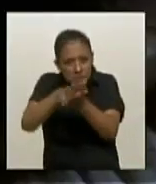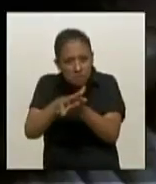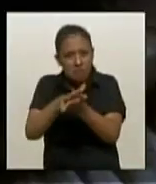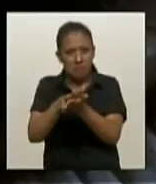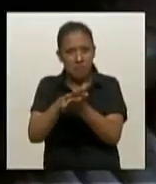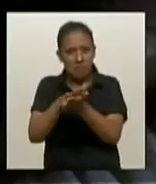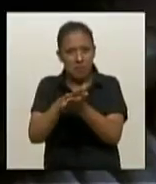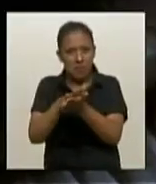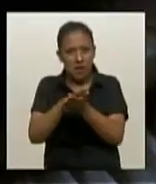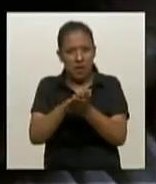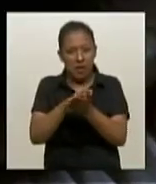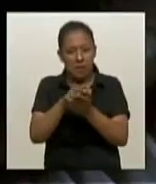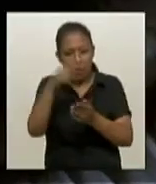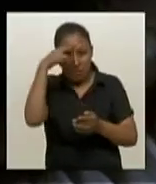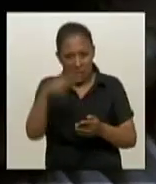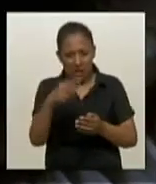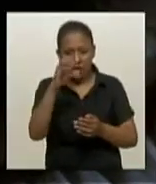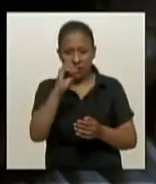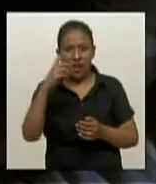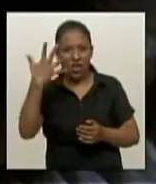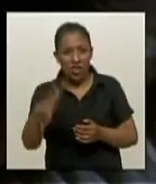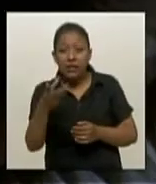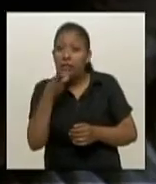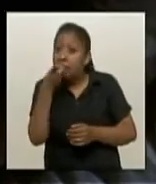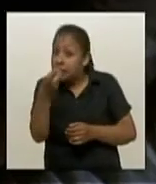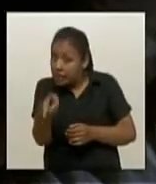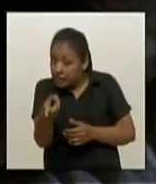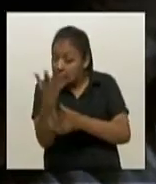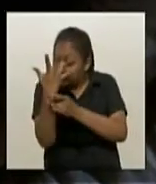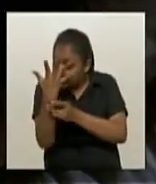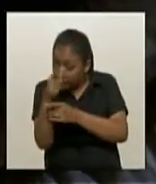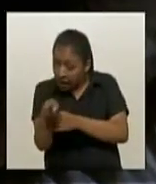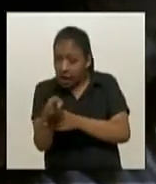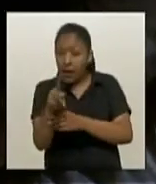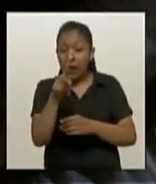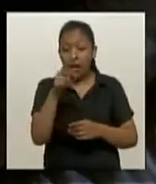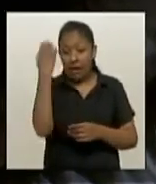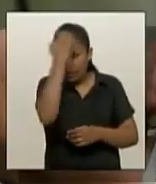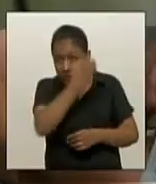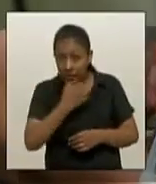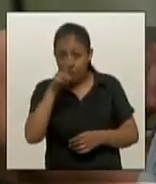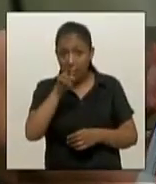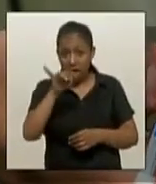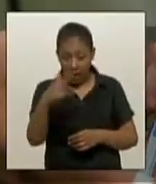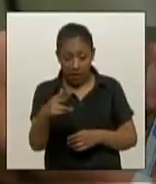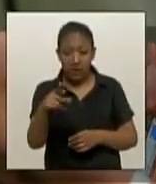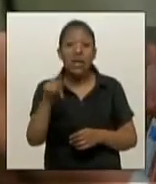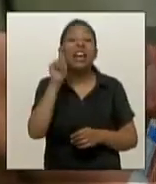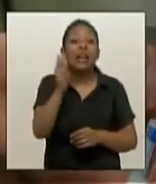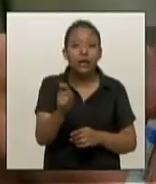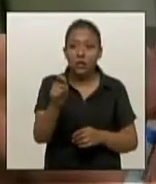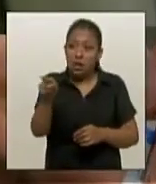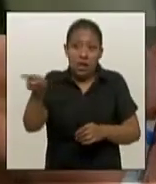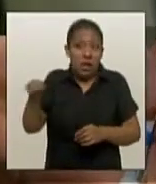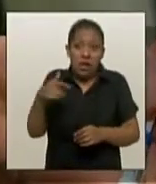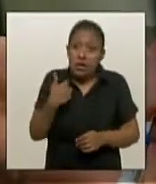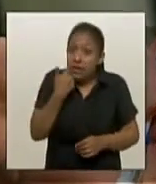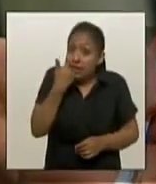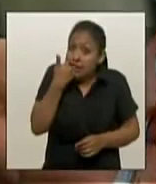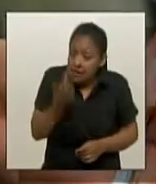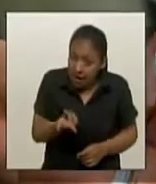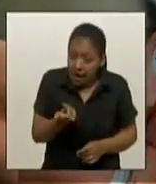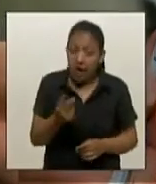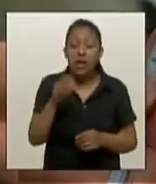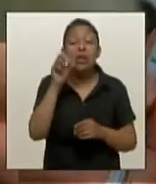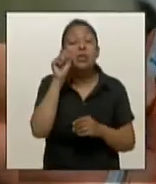010, que marca específicamente que el examen del VIH tiene que ser voluntario, confidencial,